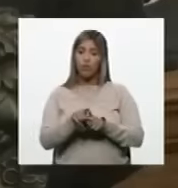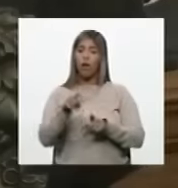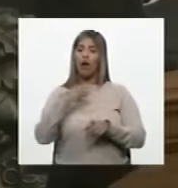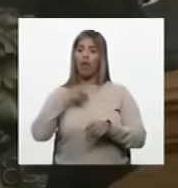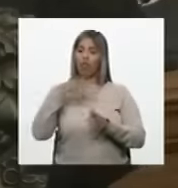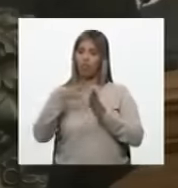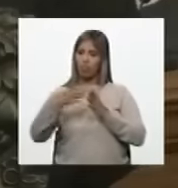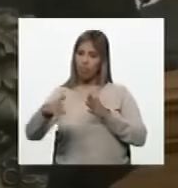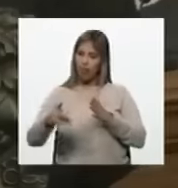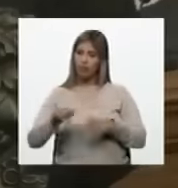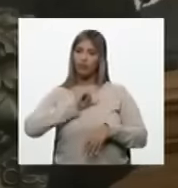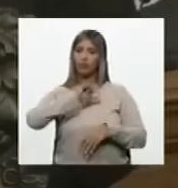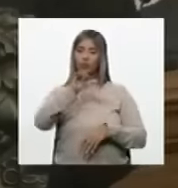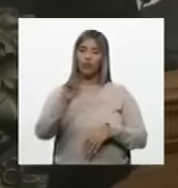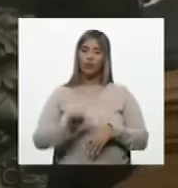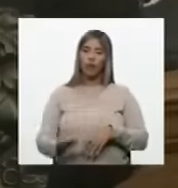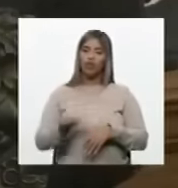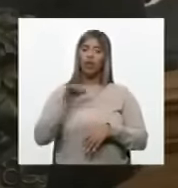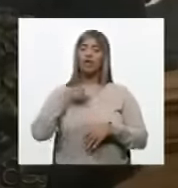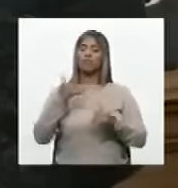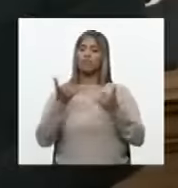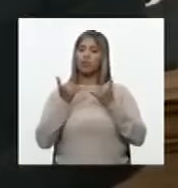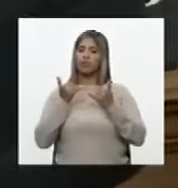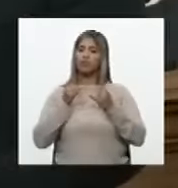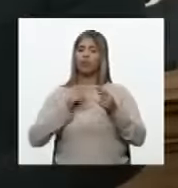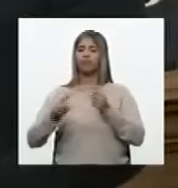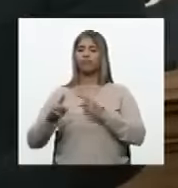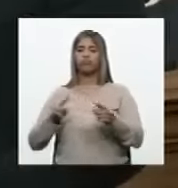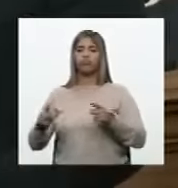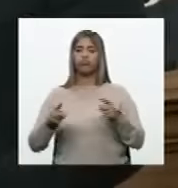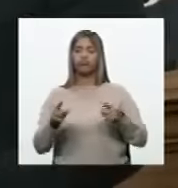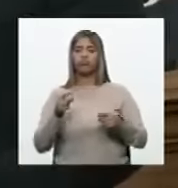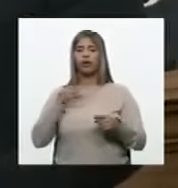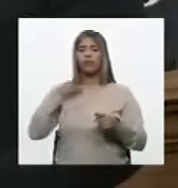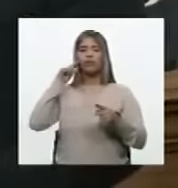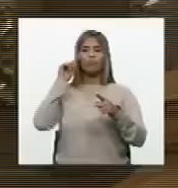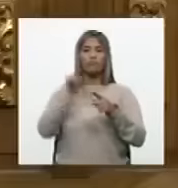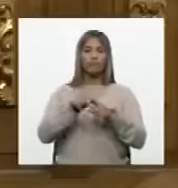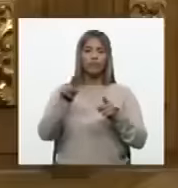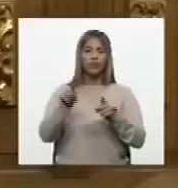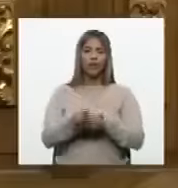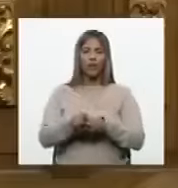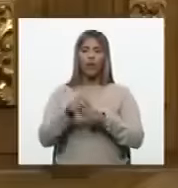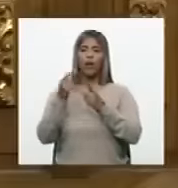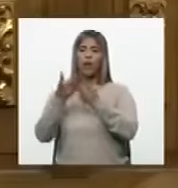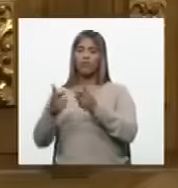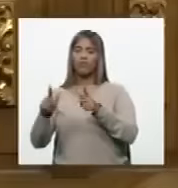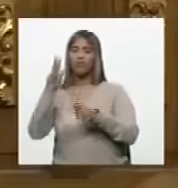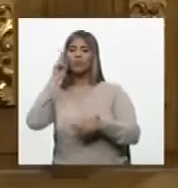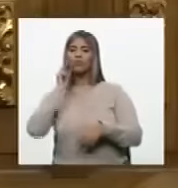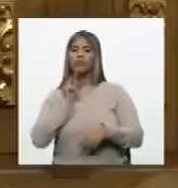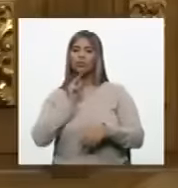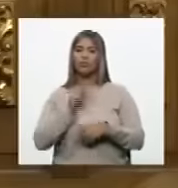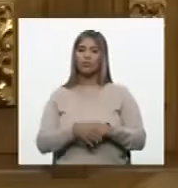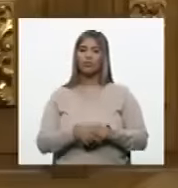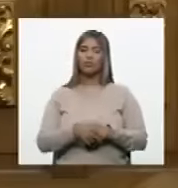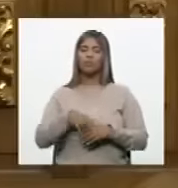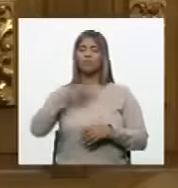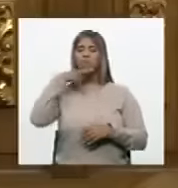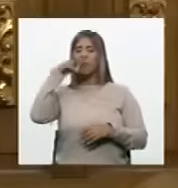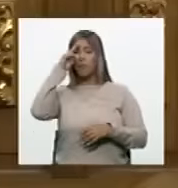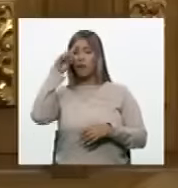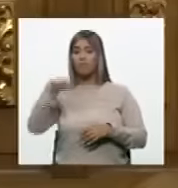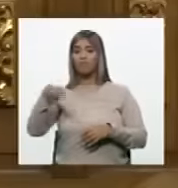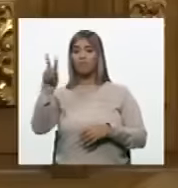derecho de soberanía y autogobierno, inspirado en la doctrina del libertador Simón Bolívar, padre de nuestra